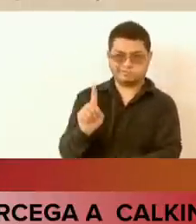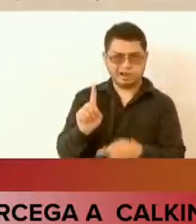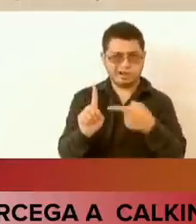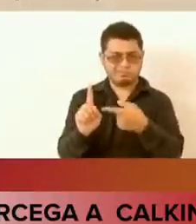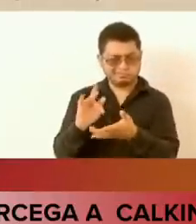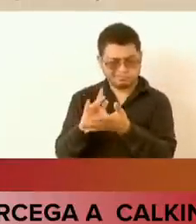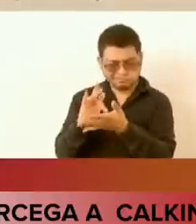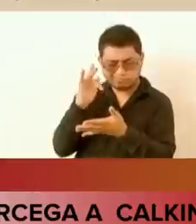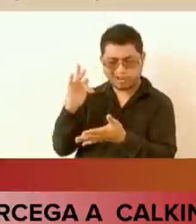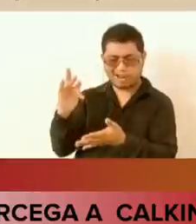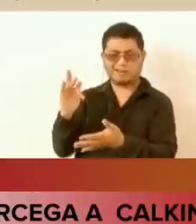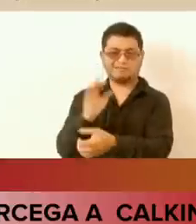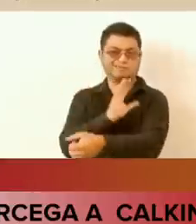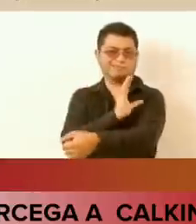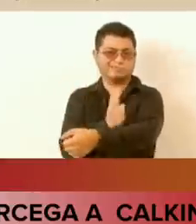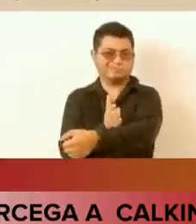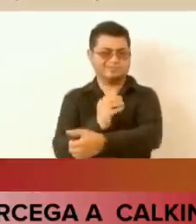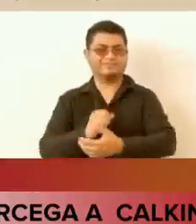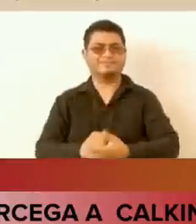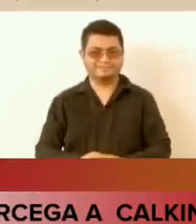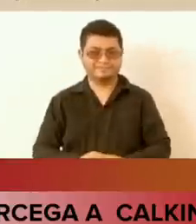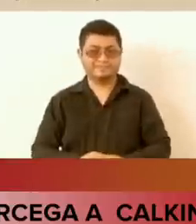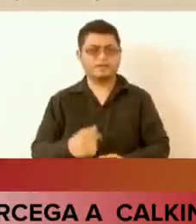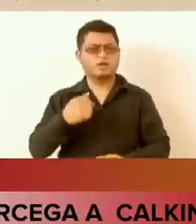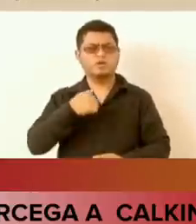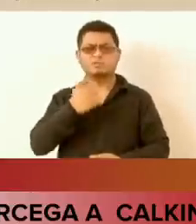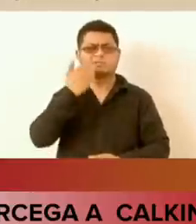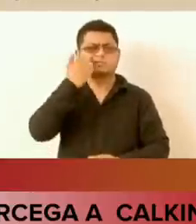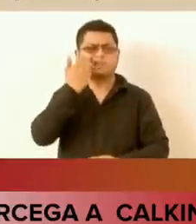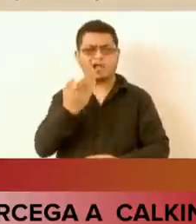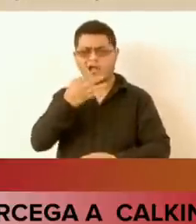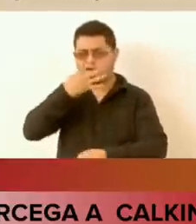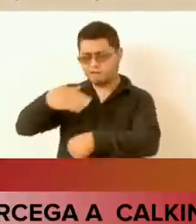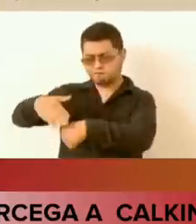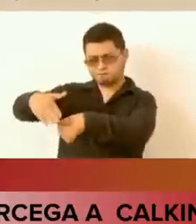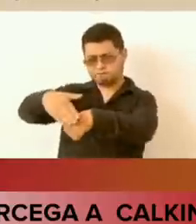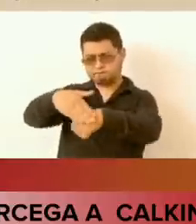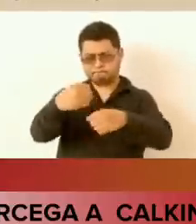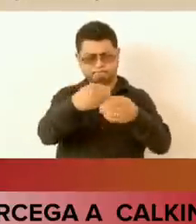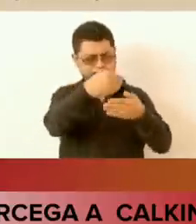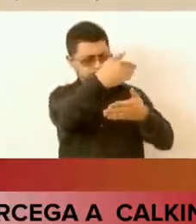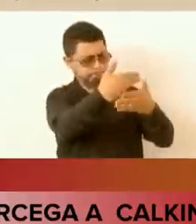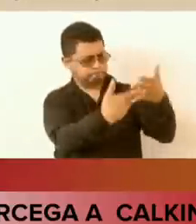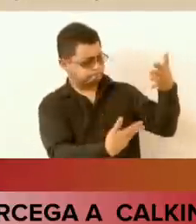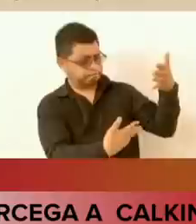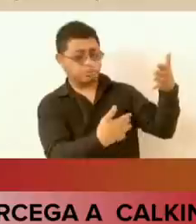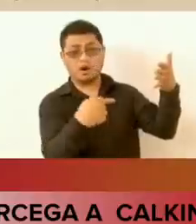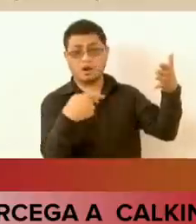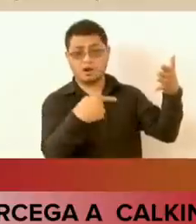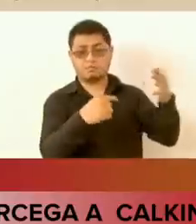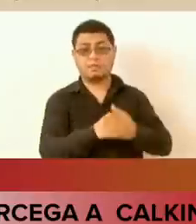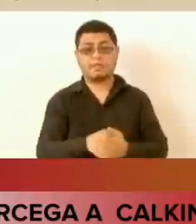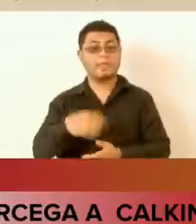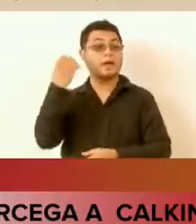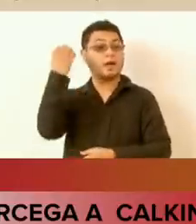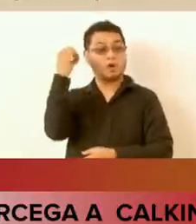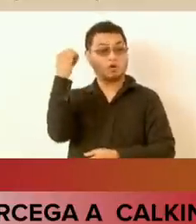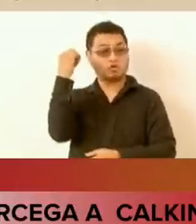nosotros. Quisiera reportar algunos de los avances. En octubre